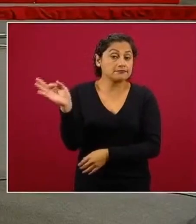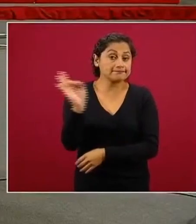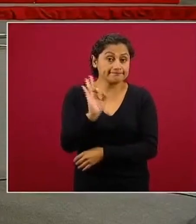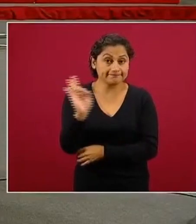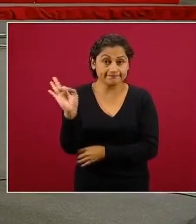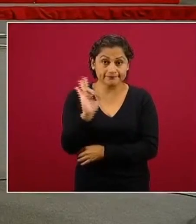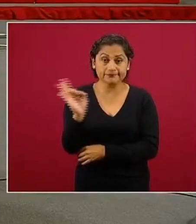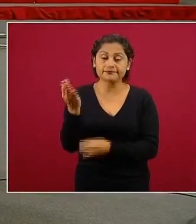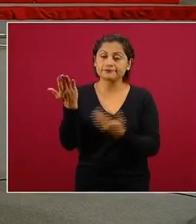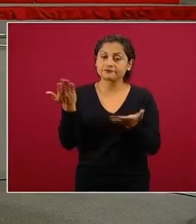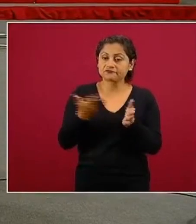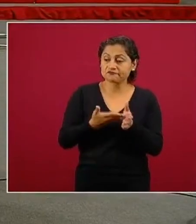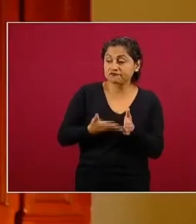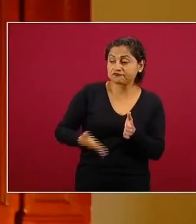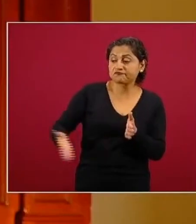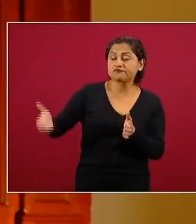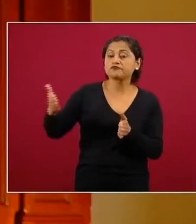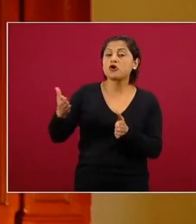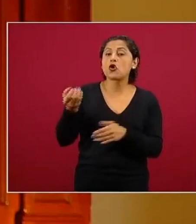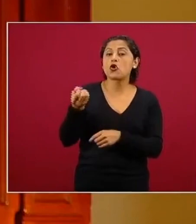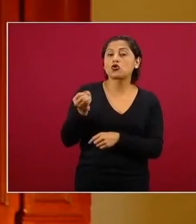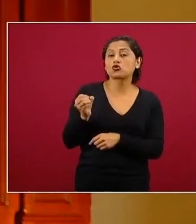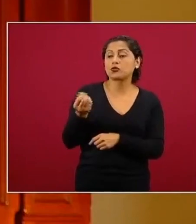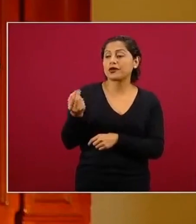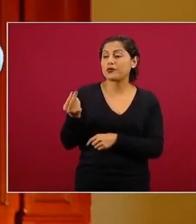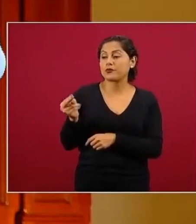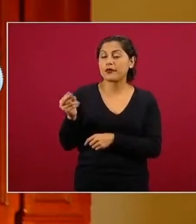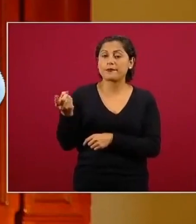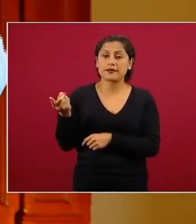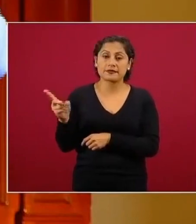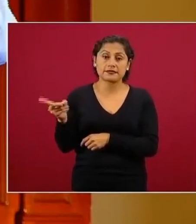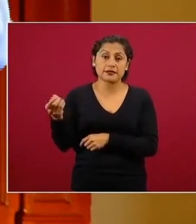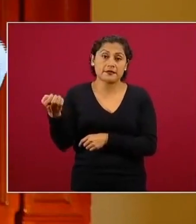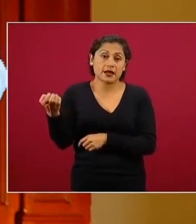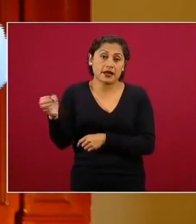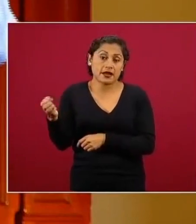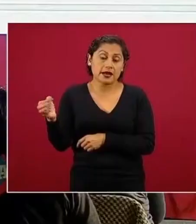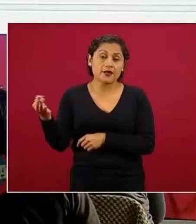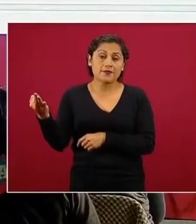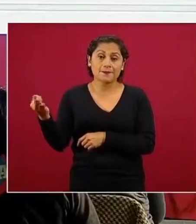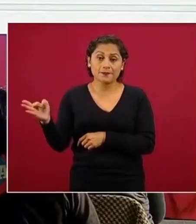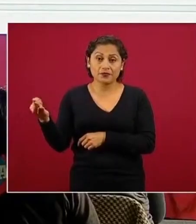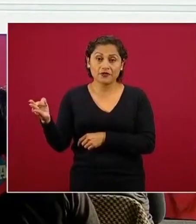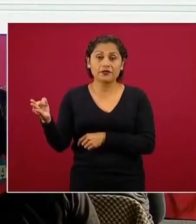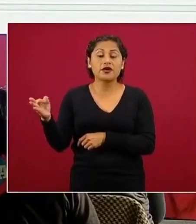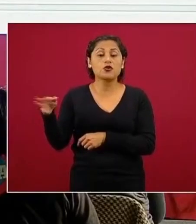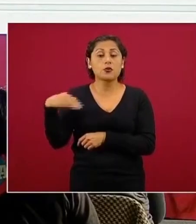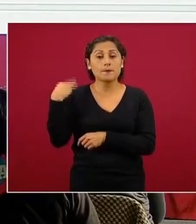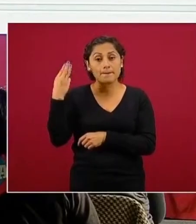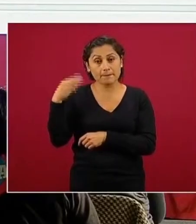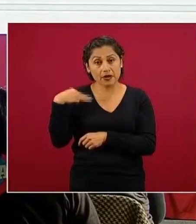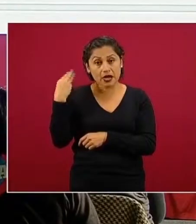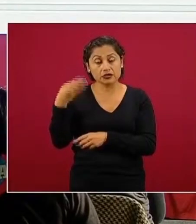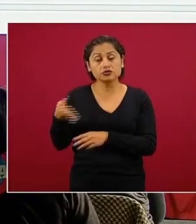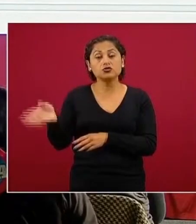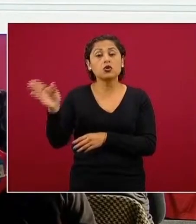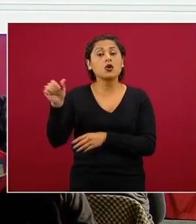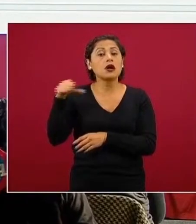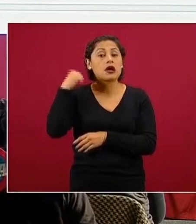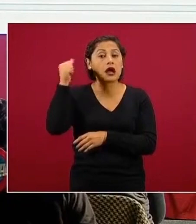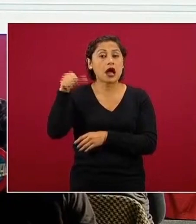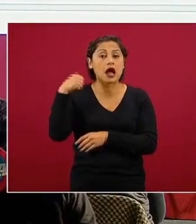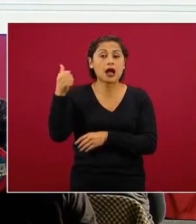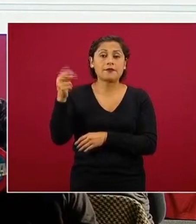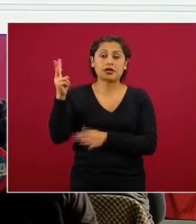esto podría extenderse octubre, noviembre, diciembre, enero, febrero, marzo y hasta abril